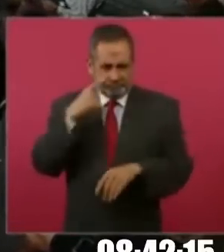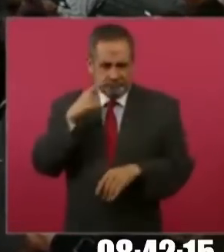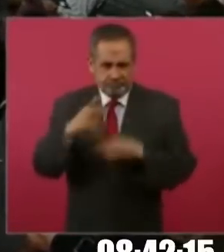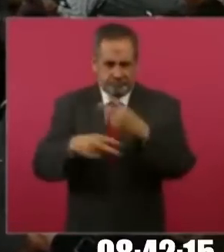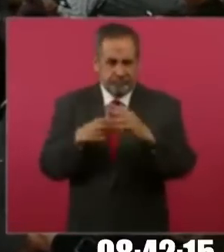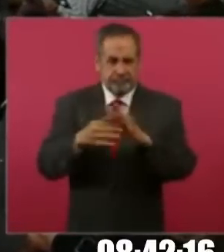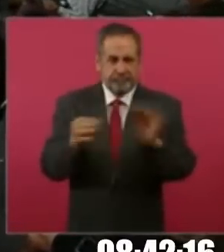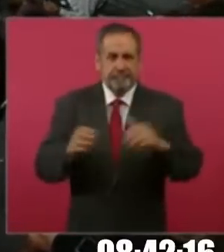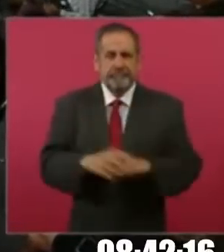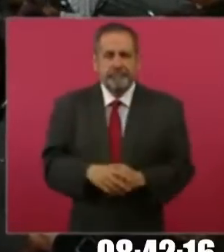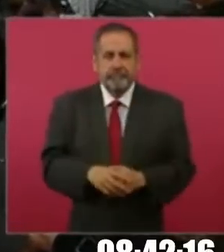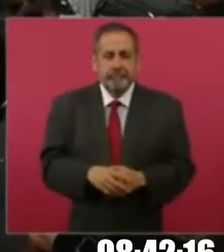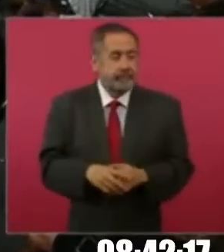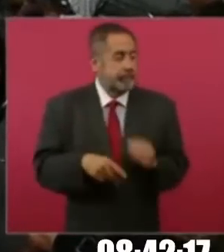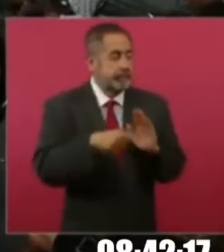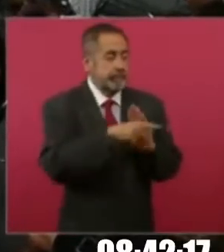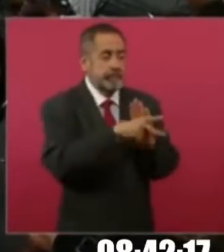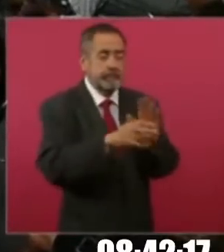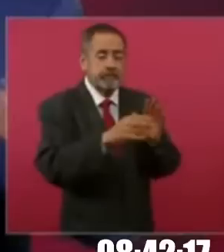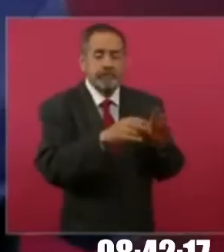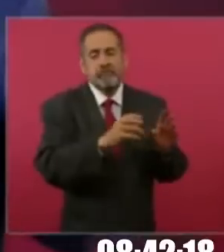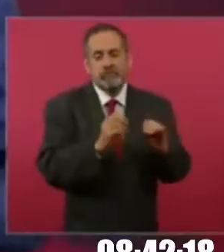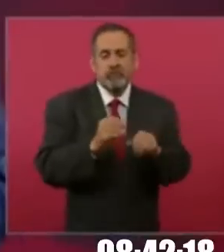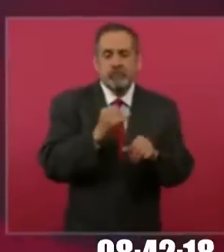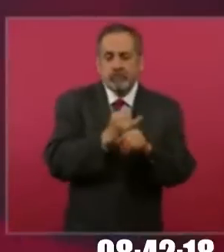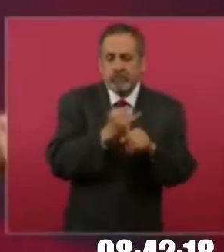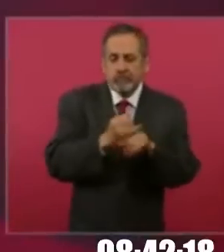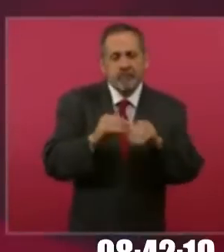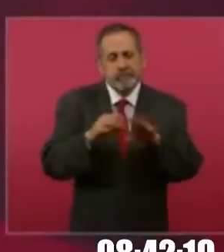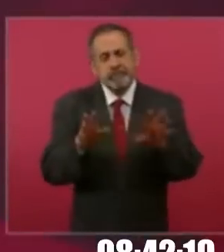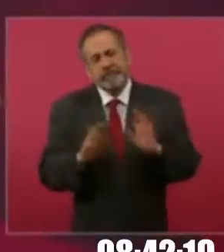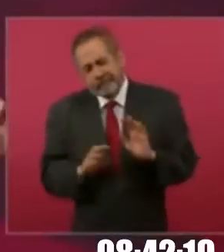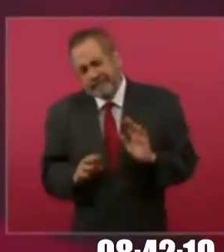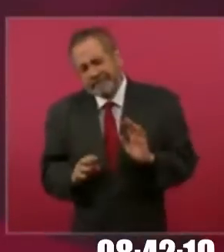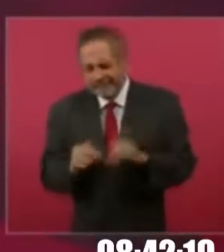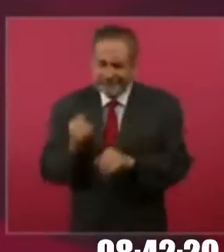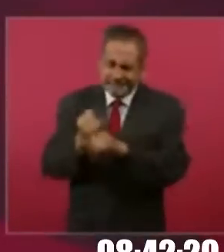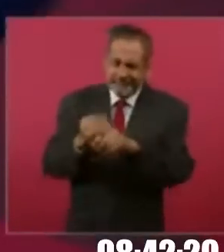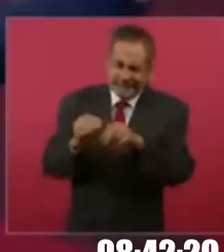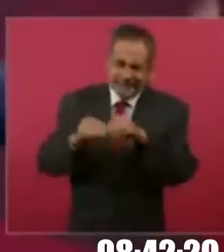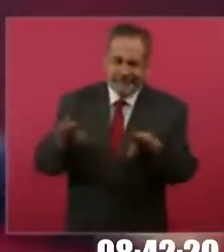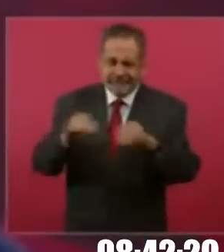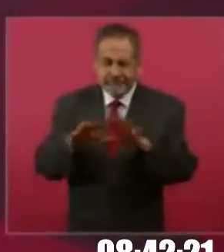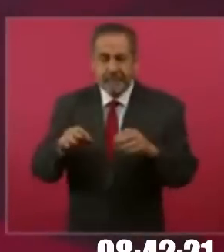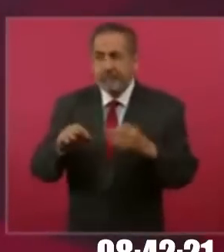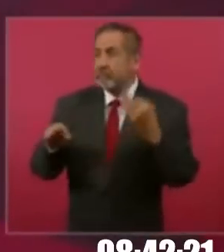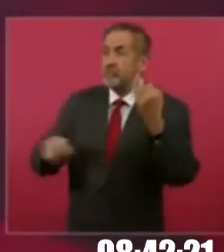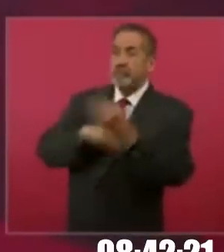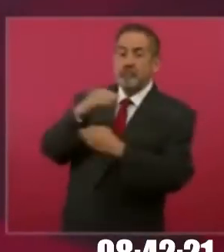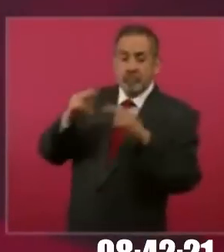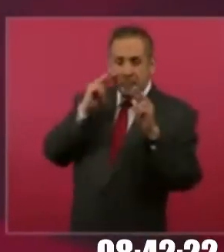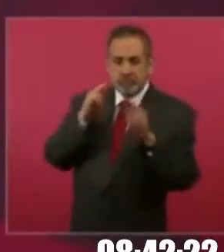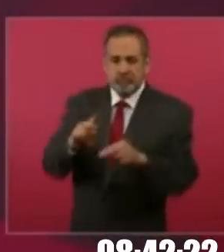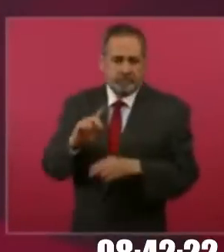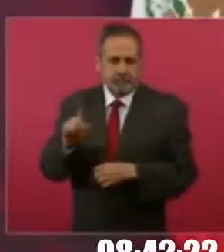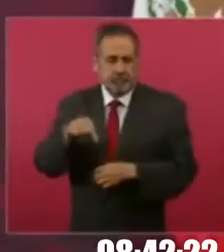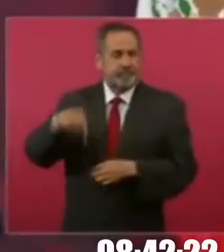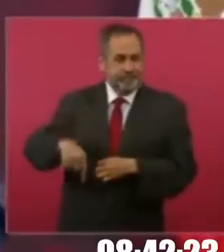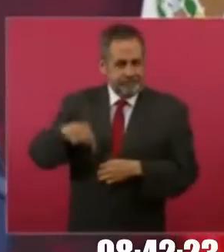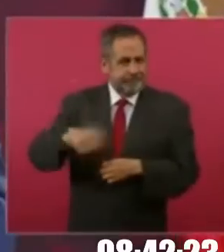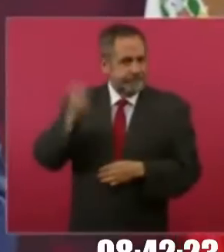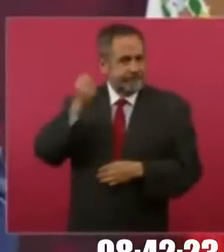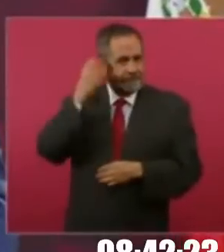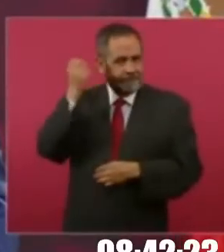nos atenemos a las redes sociales Pues sí son importantes pero no toda la gente ve las redes